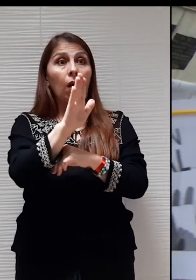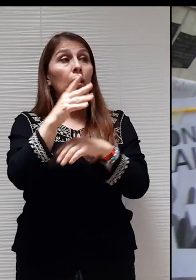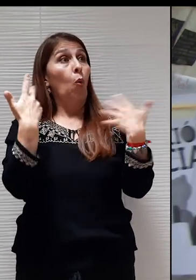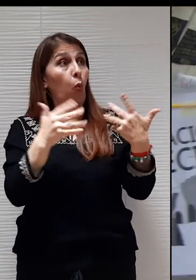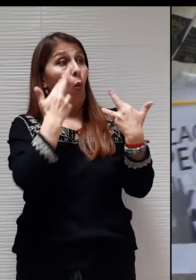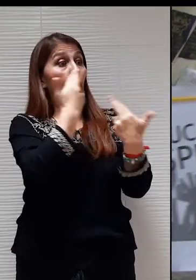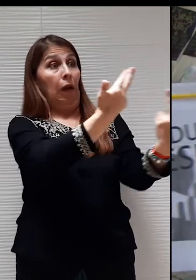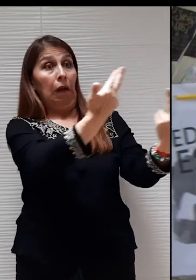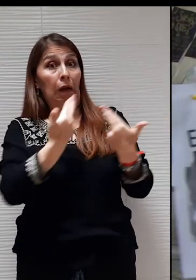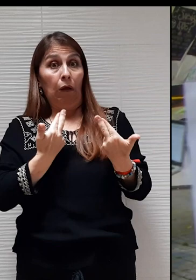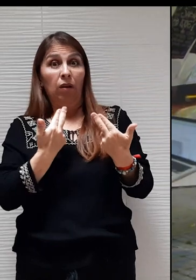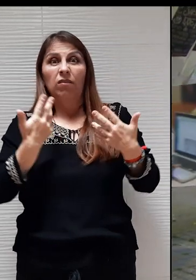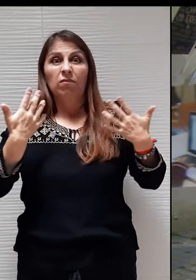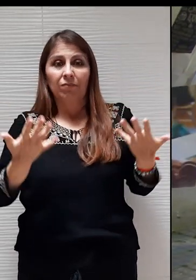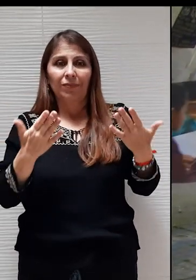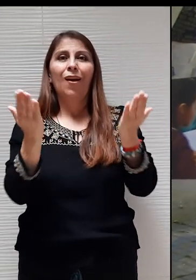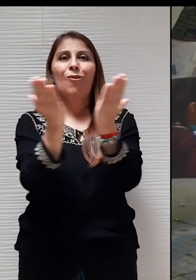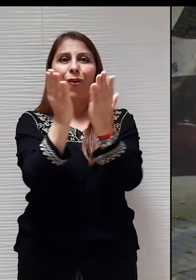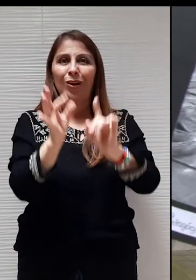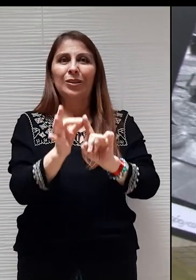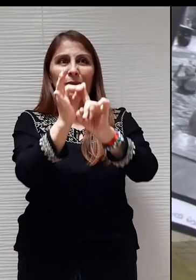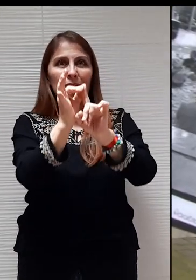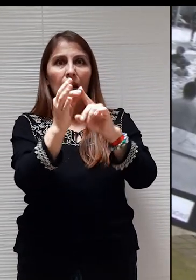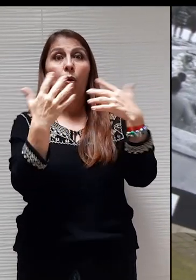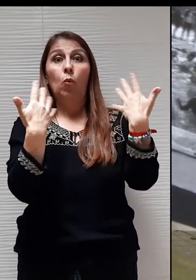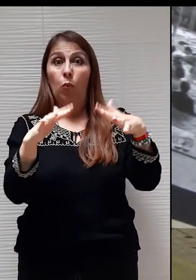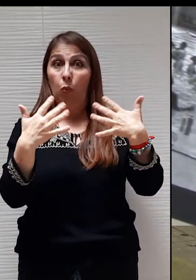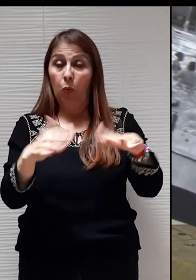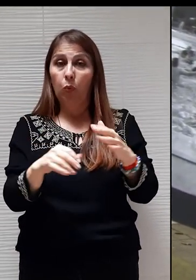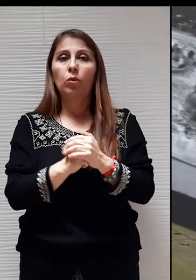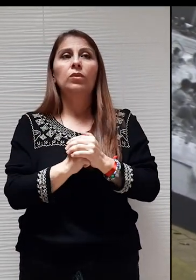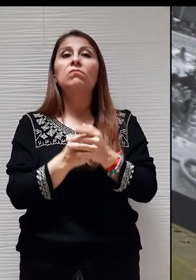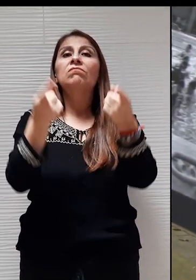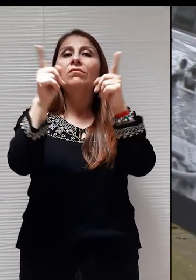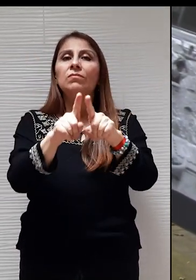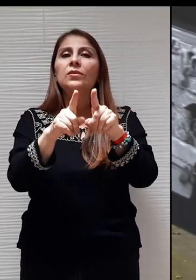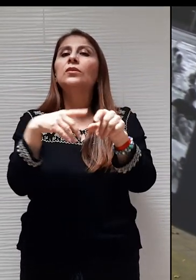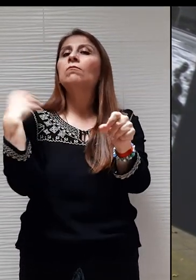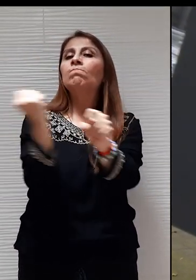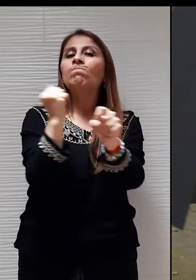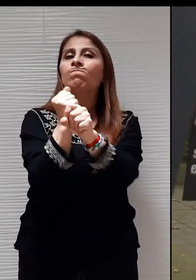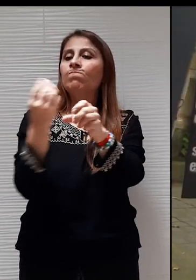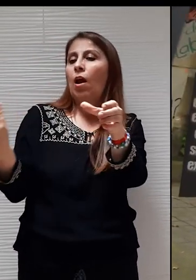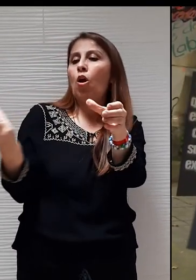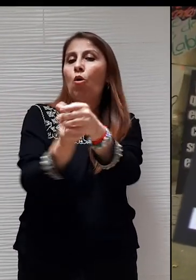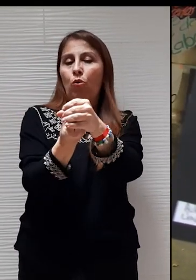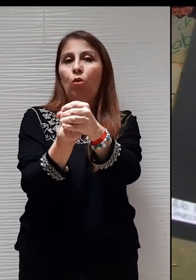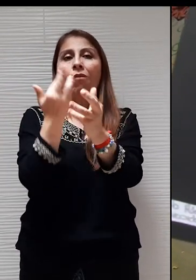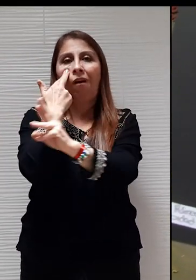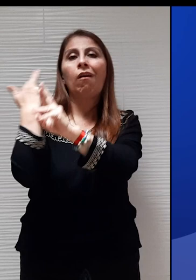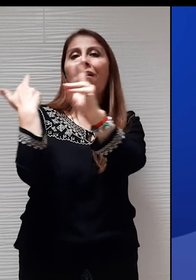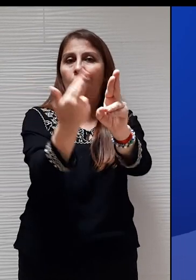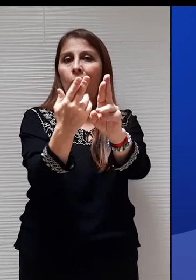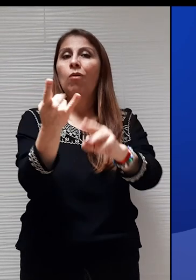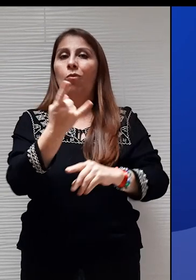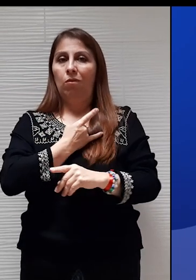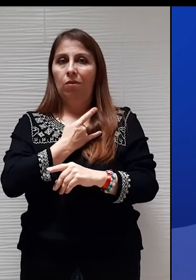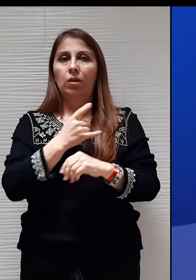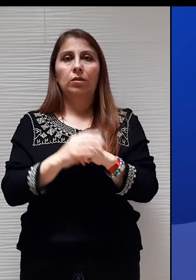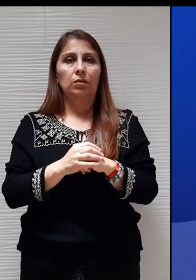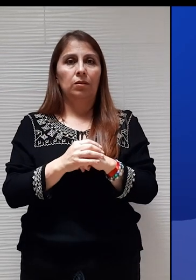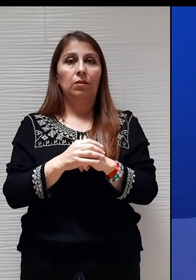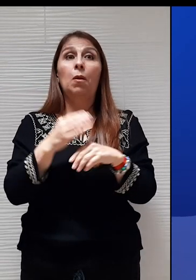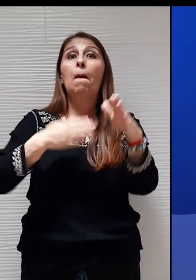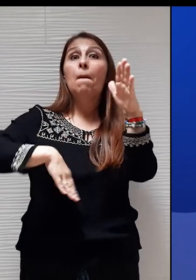de educación especial, en materia de inclusión. Como fue reconocido en la Noche de los